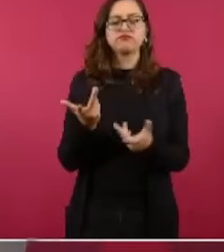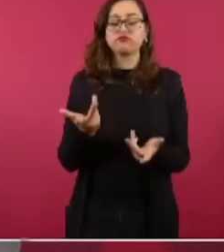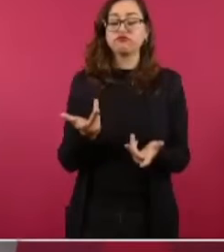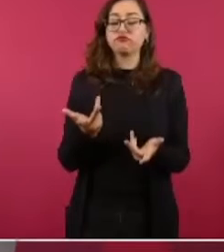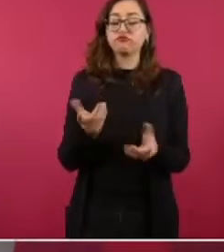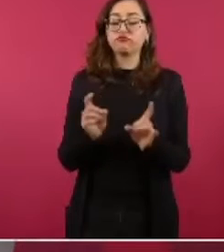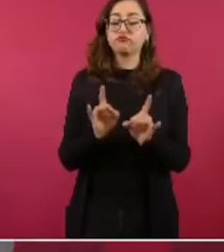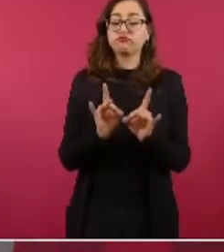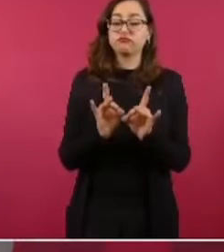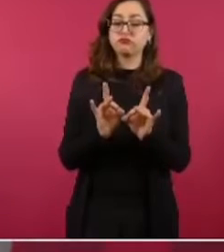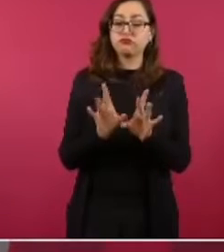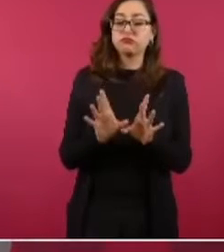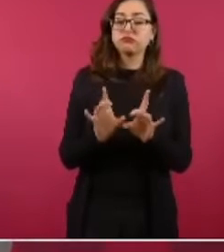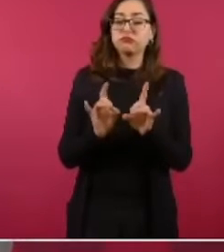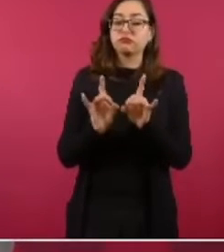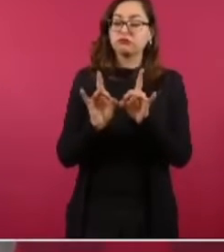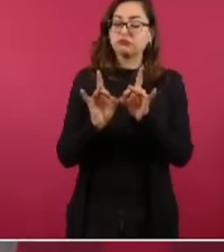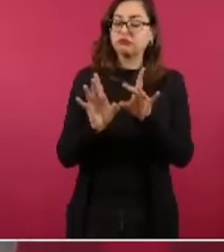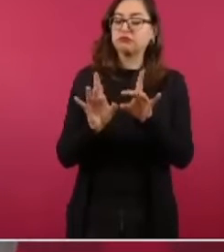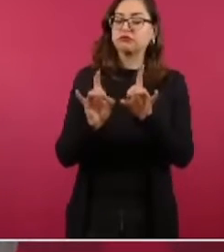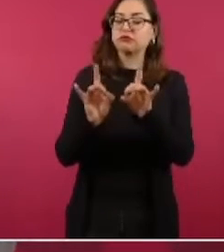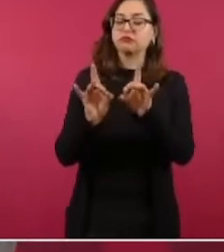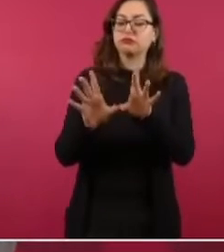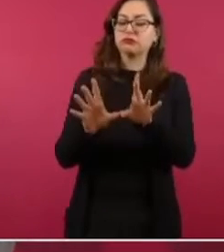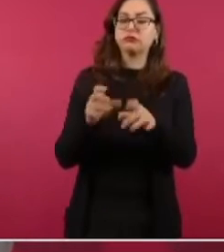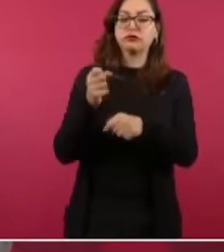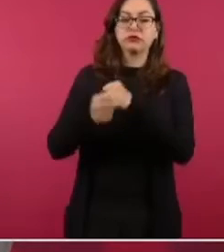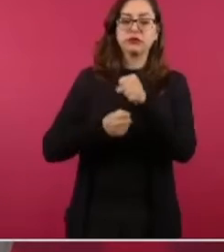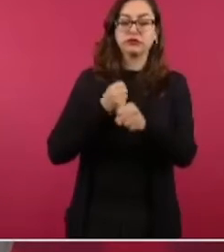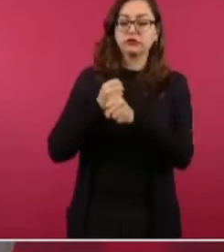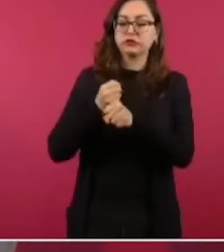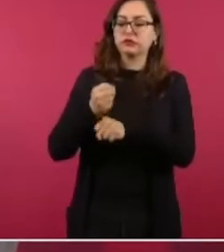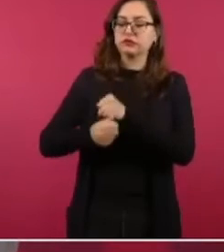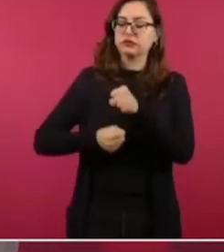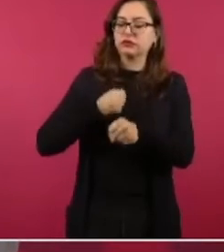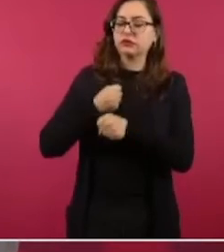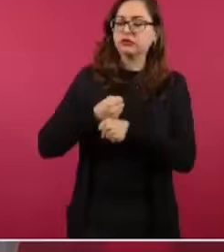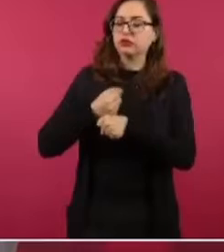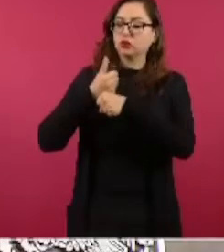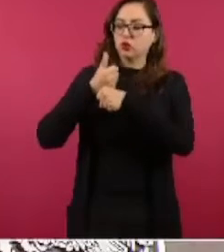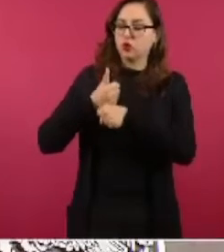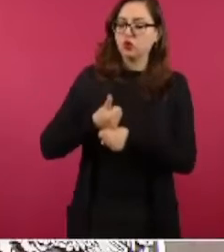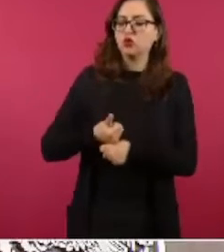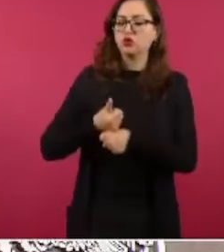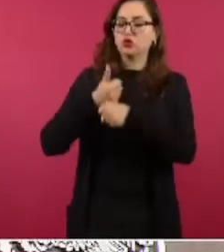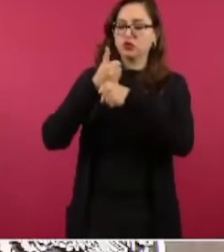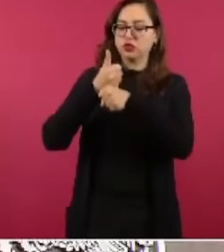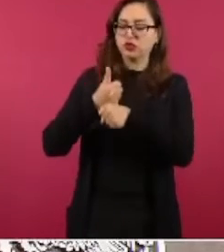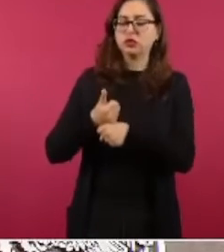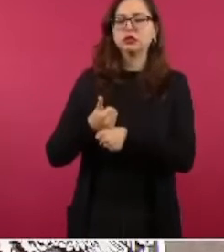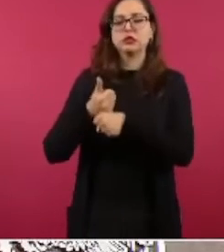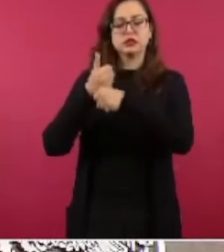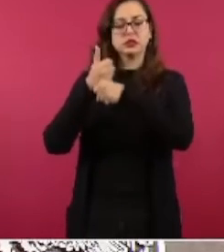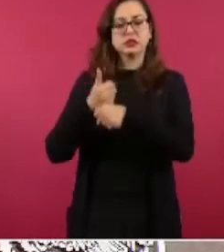sufrimiento, de martirio, de pérdida de territorio, de invasiones,